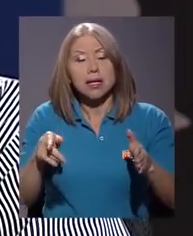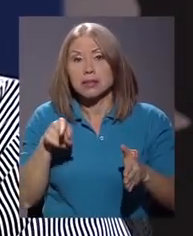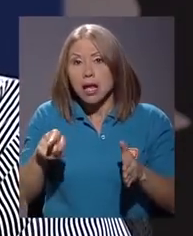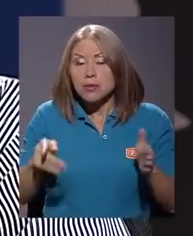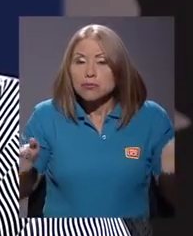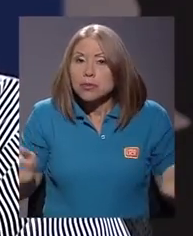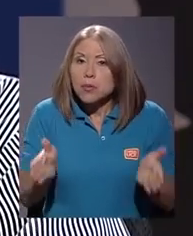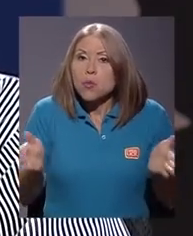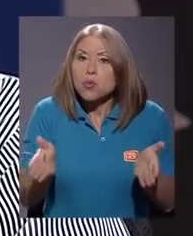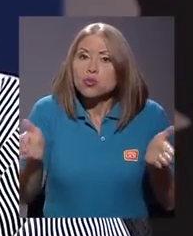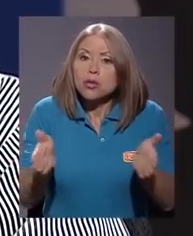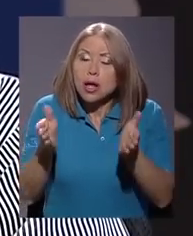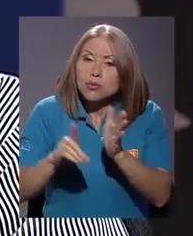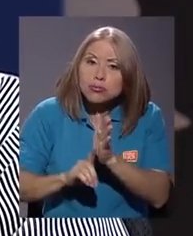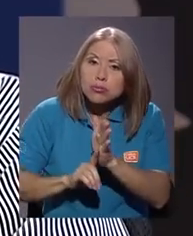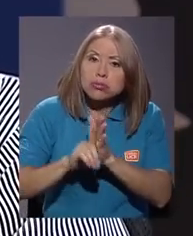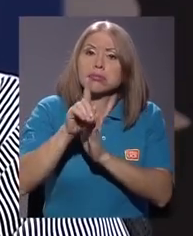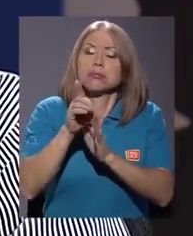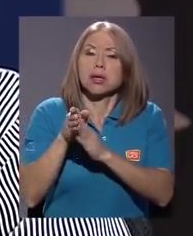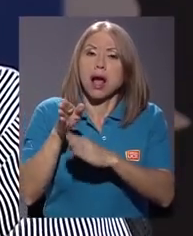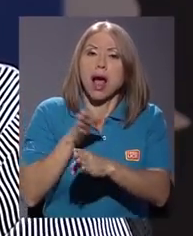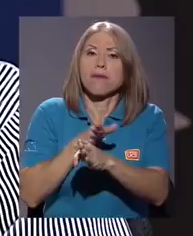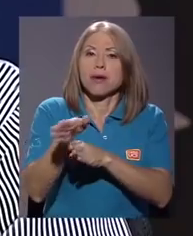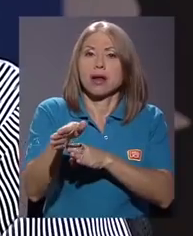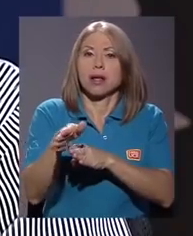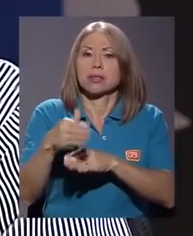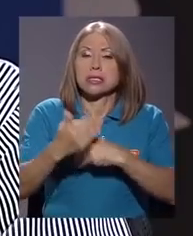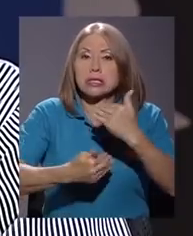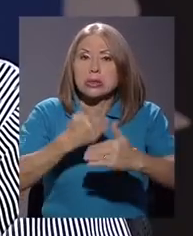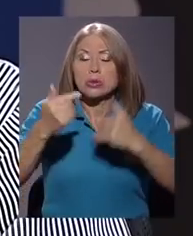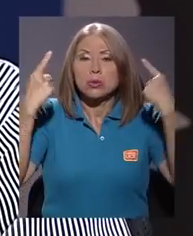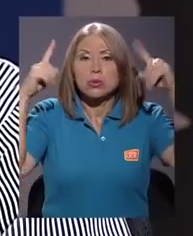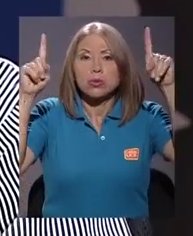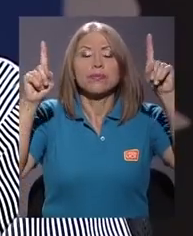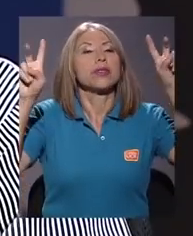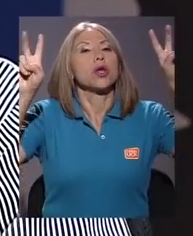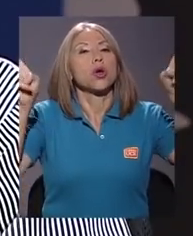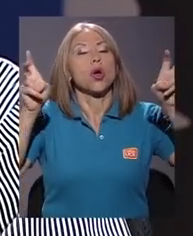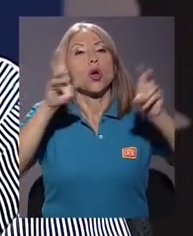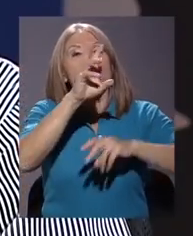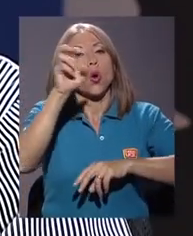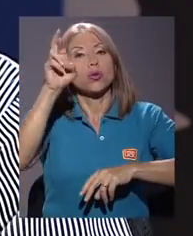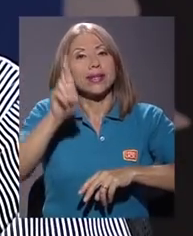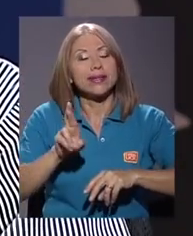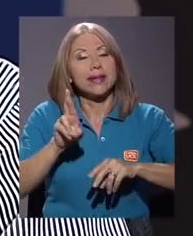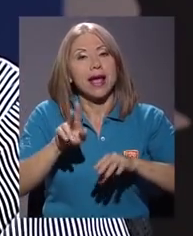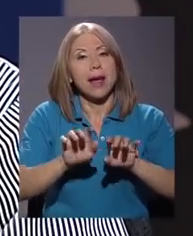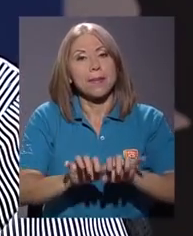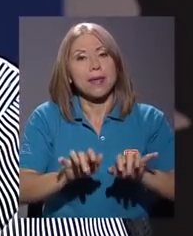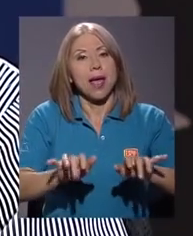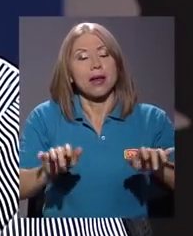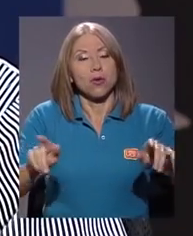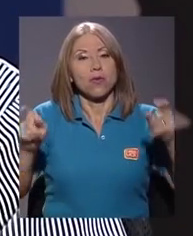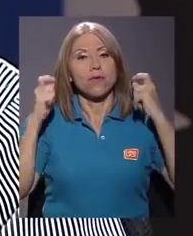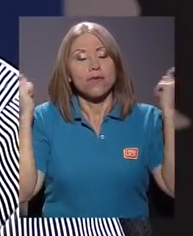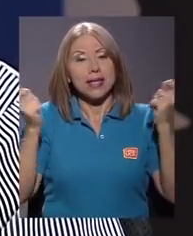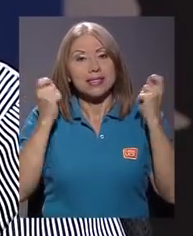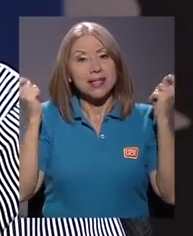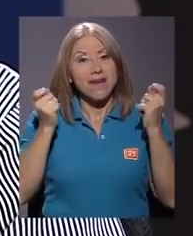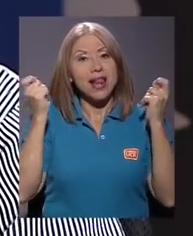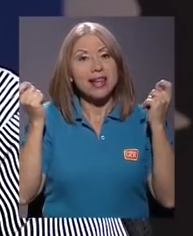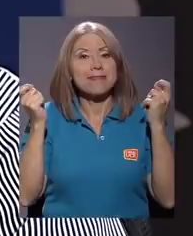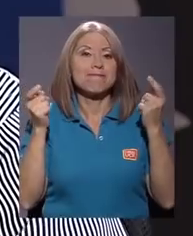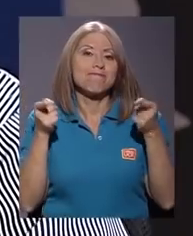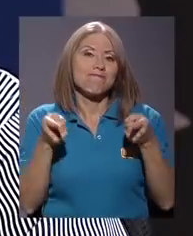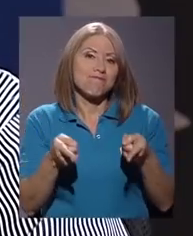a a desarrollar sus carreras exitosamente el Costa Rica piano festival es tal vez la la mejor